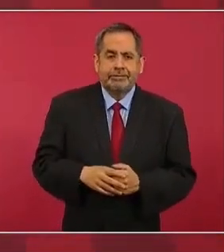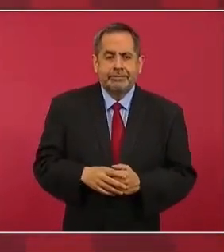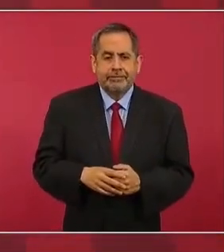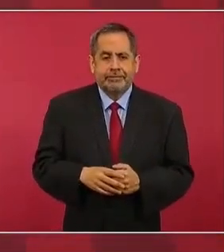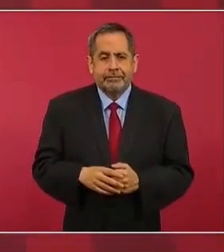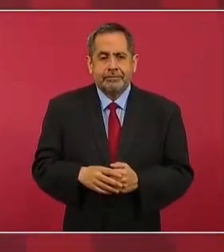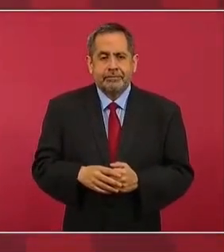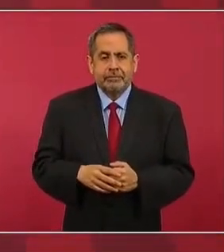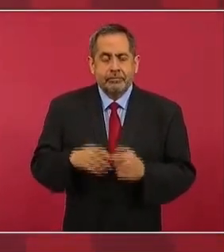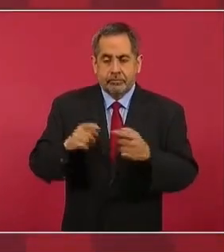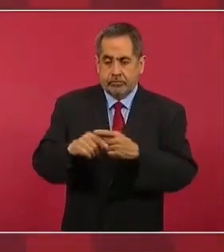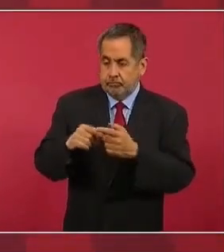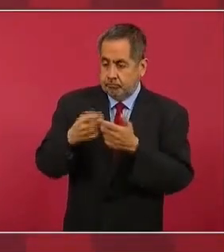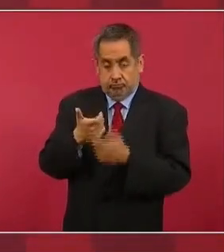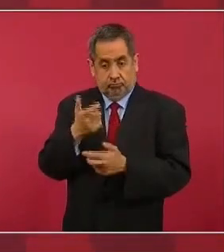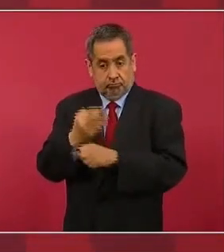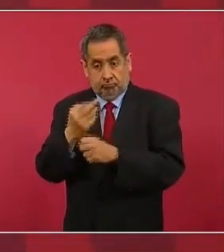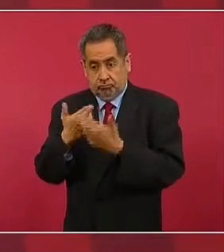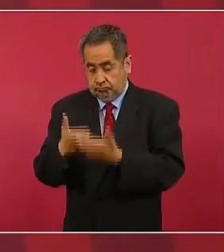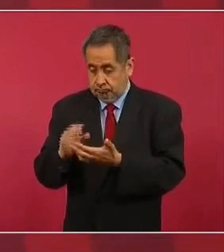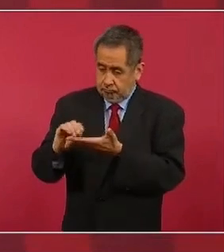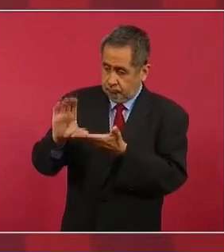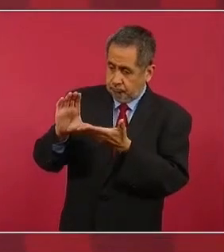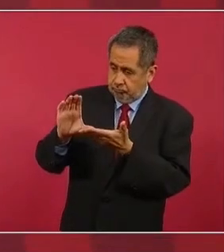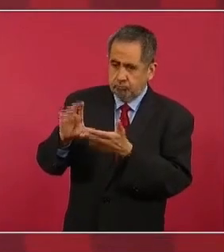se hacen 3, se hacen 5.